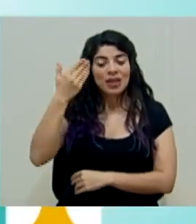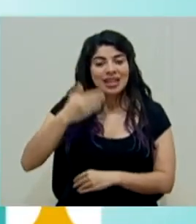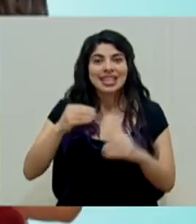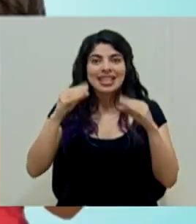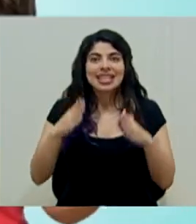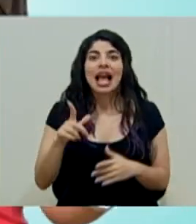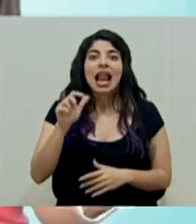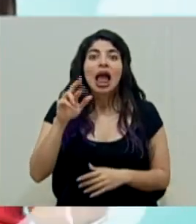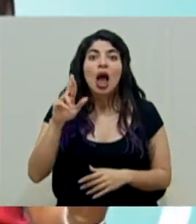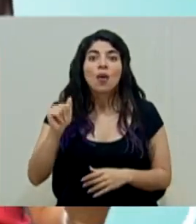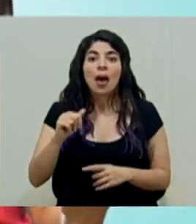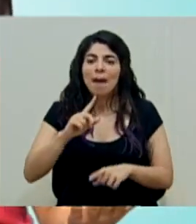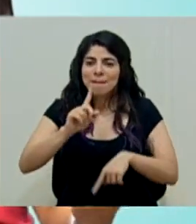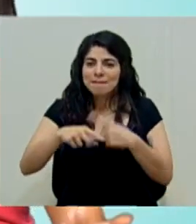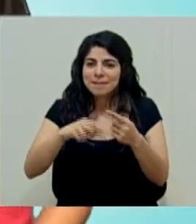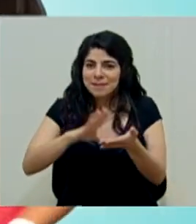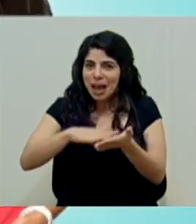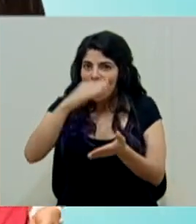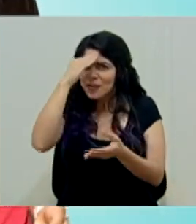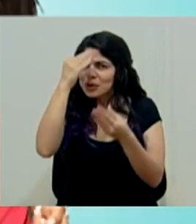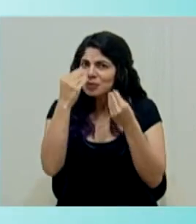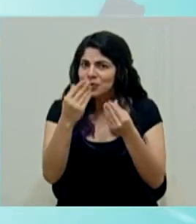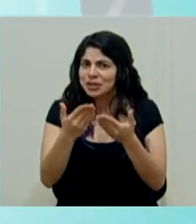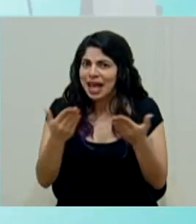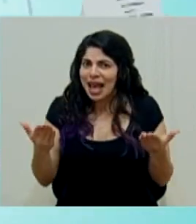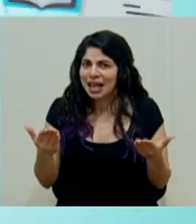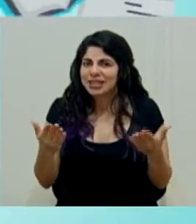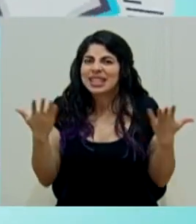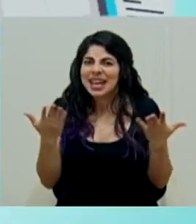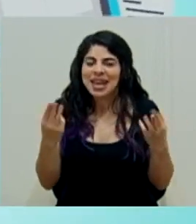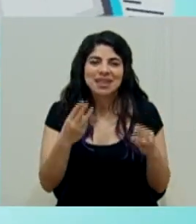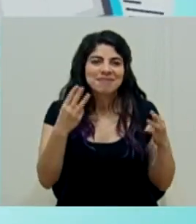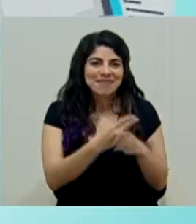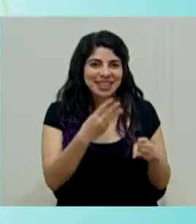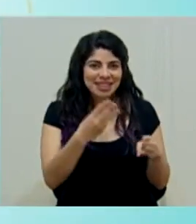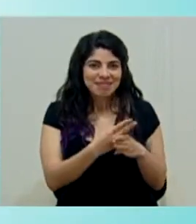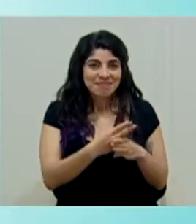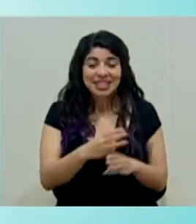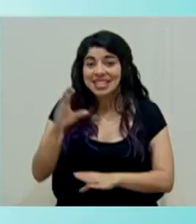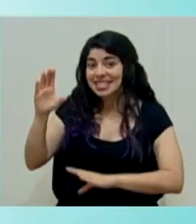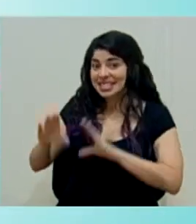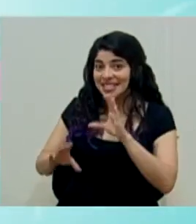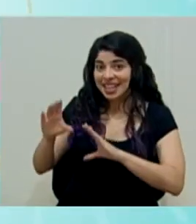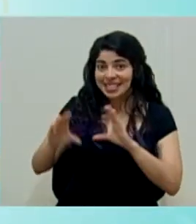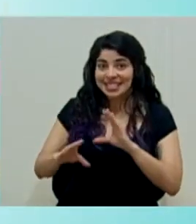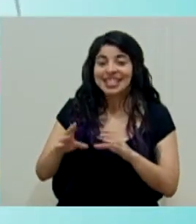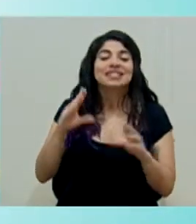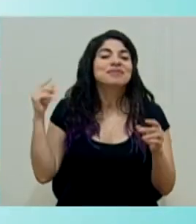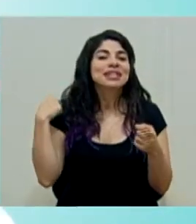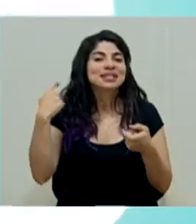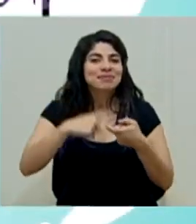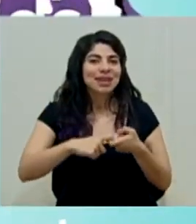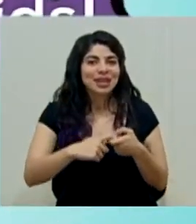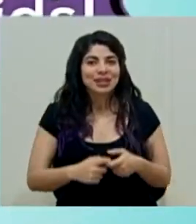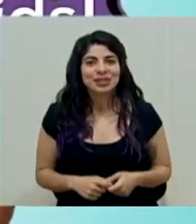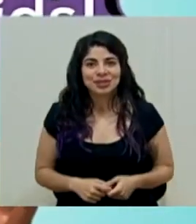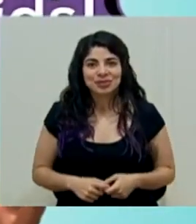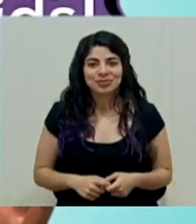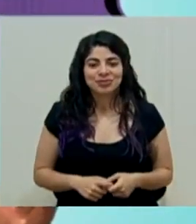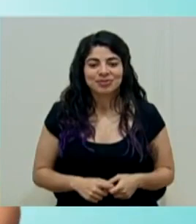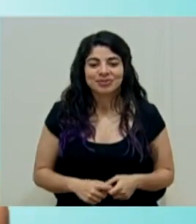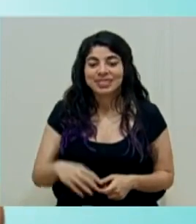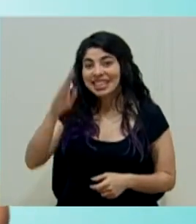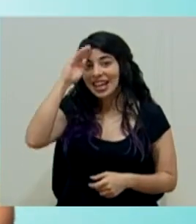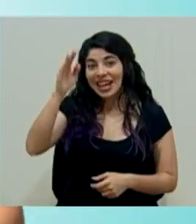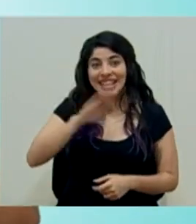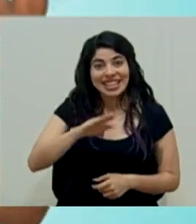Niña Laura y vamos a aprender muchas cosas en matemáticas, ciencias y español. Hey